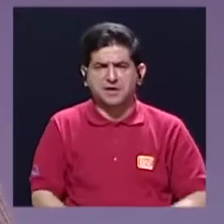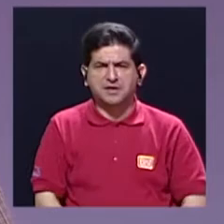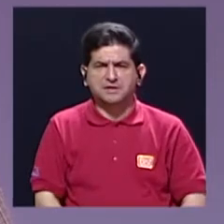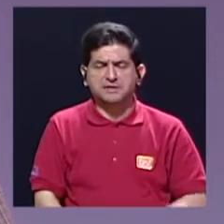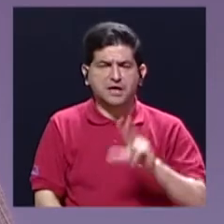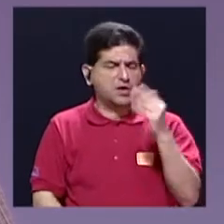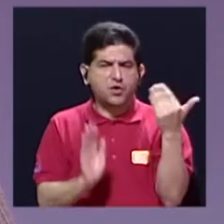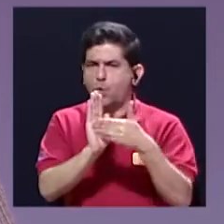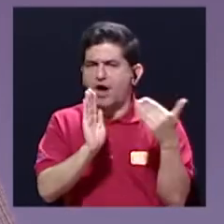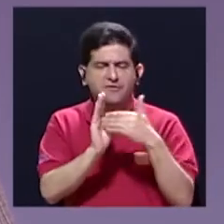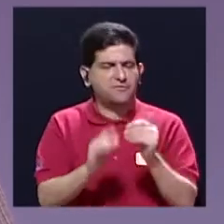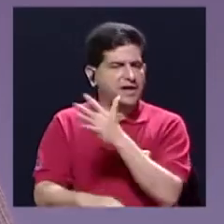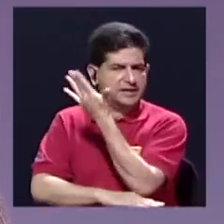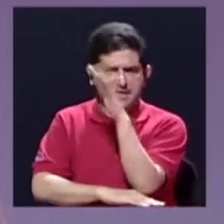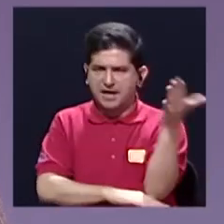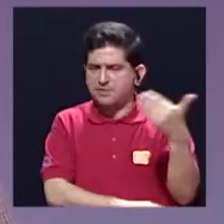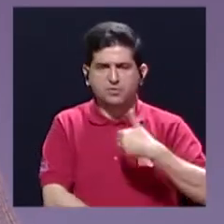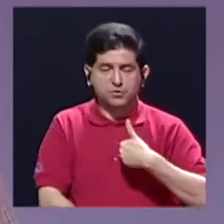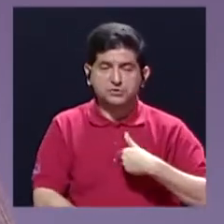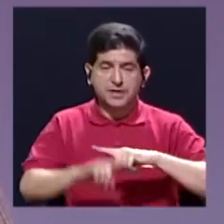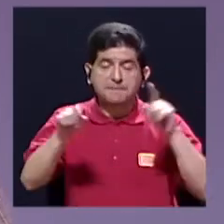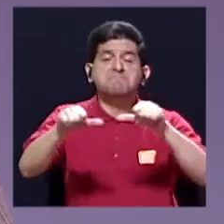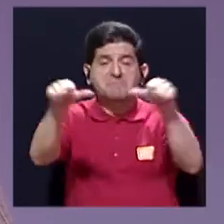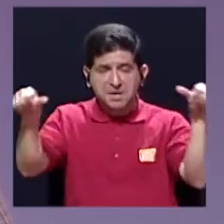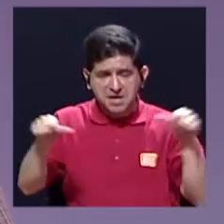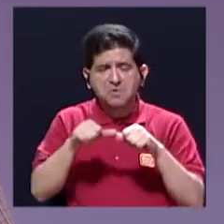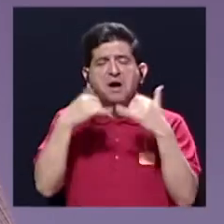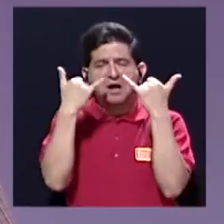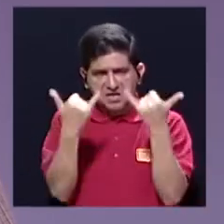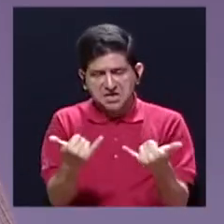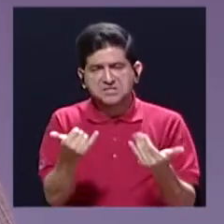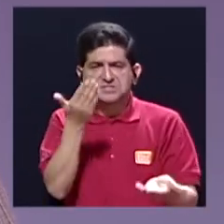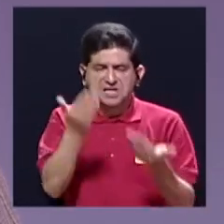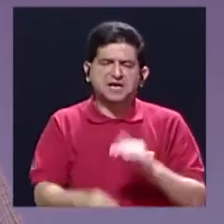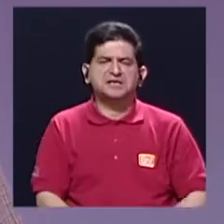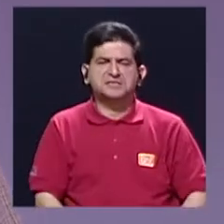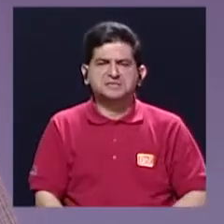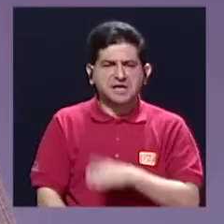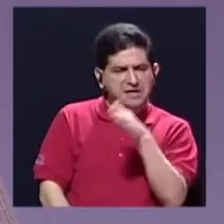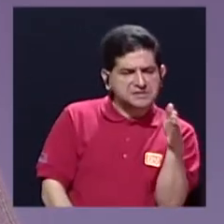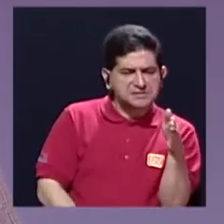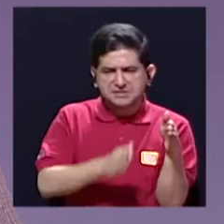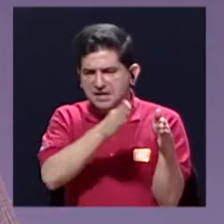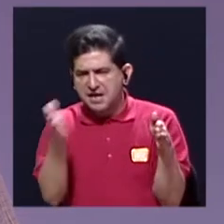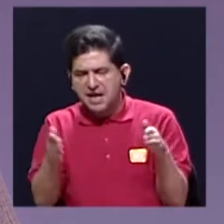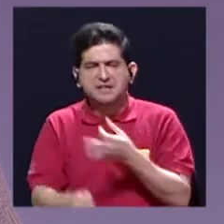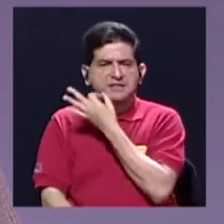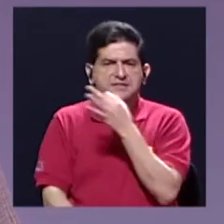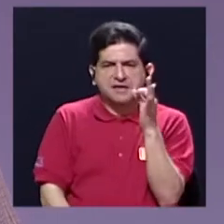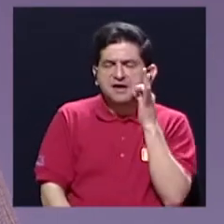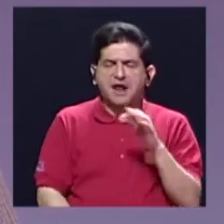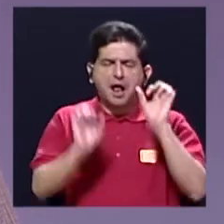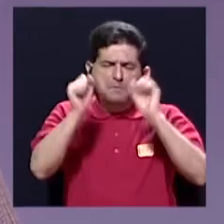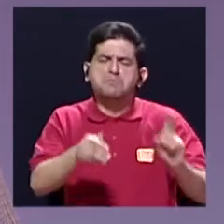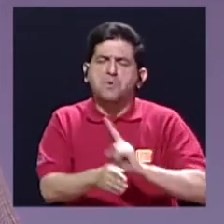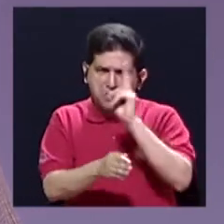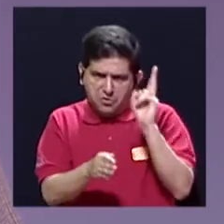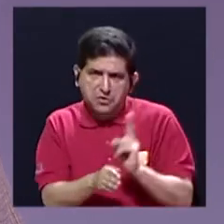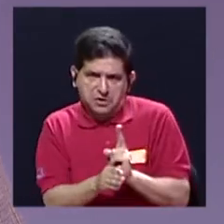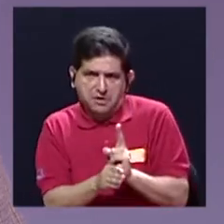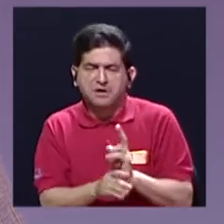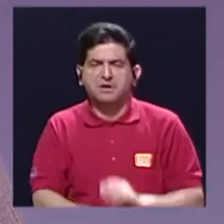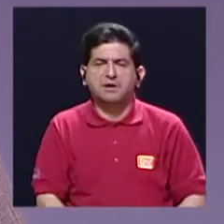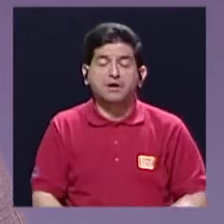y no tocar el bosque que todavía existe en la zona, pero hay unas áreas ahí laterales a la finca, digamos, marginales que podrían usarse.